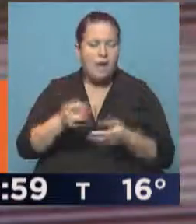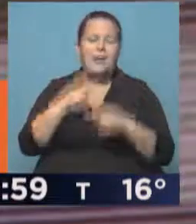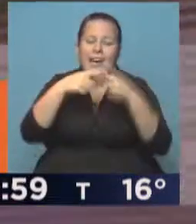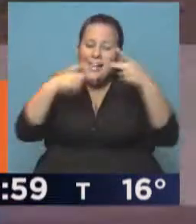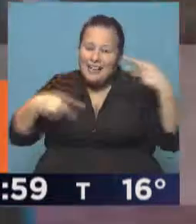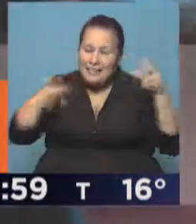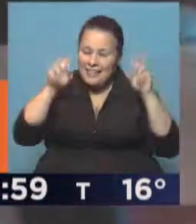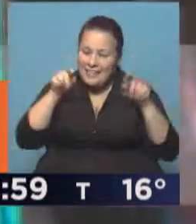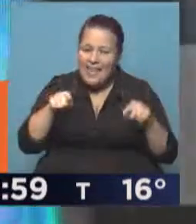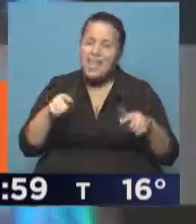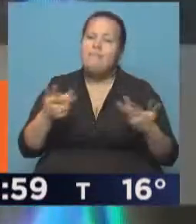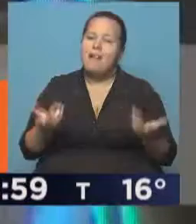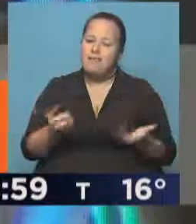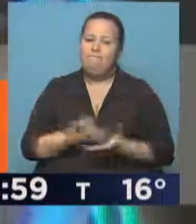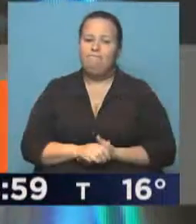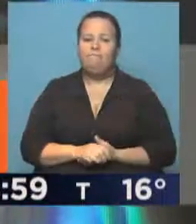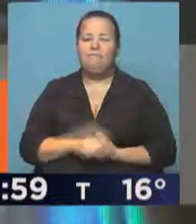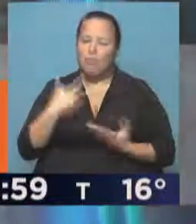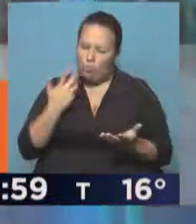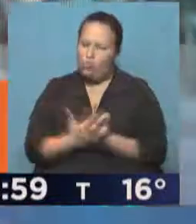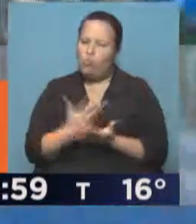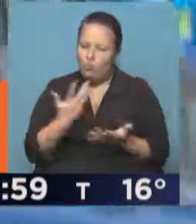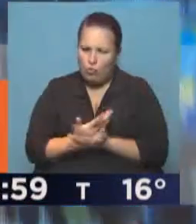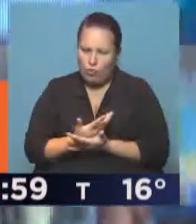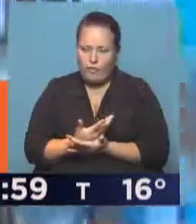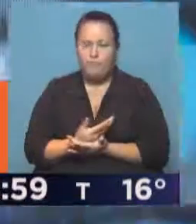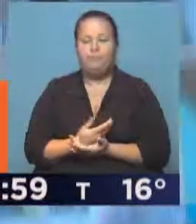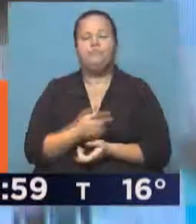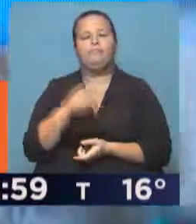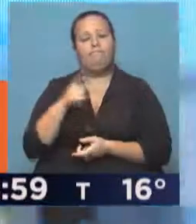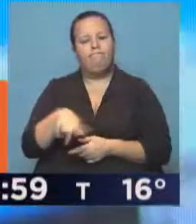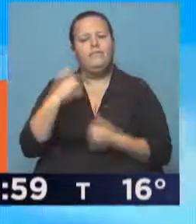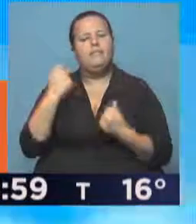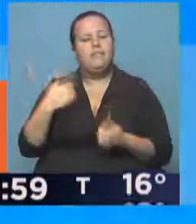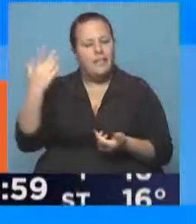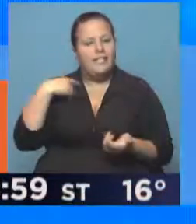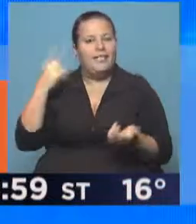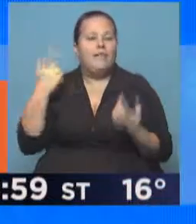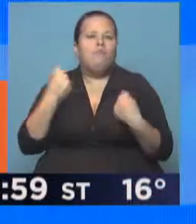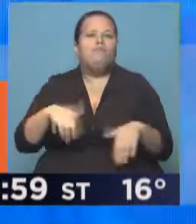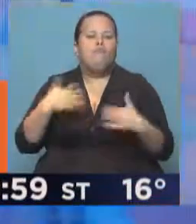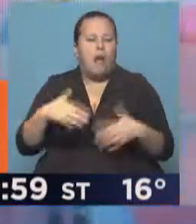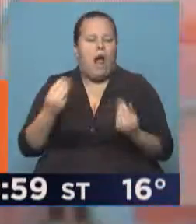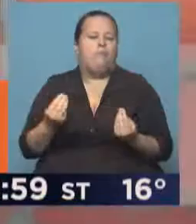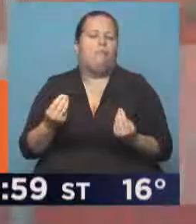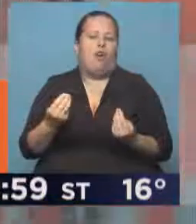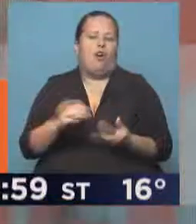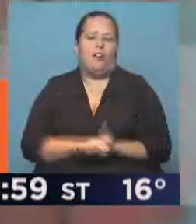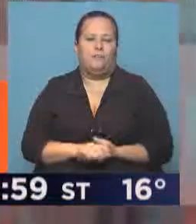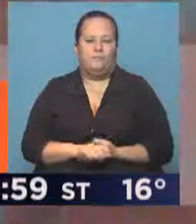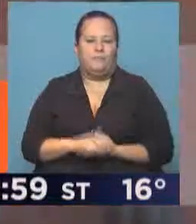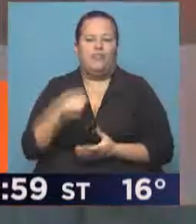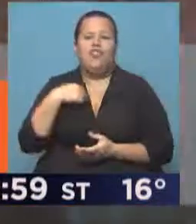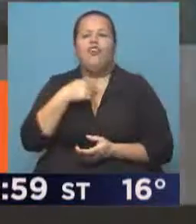cuestiones la padecimos es un alto costo que nosotros pagamos por bueno tampoco no